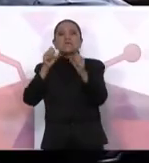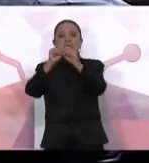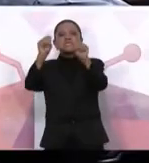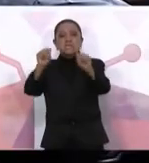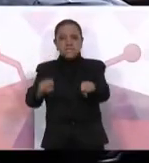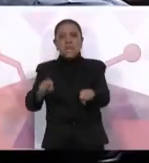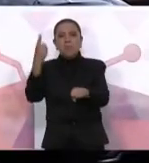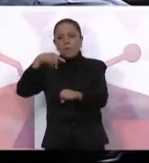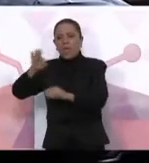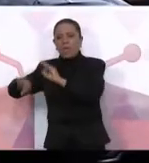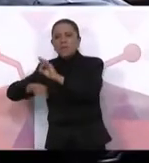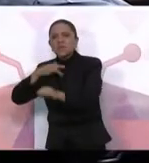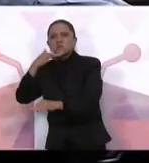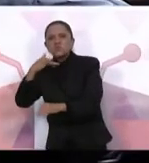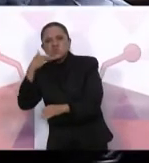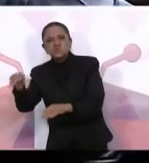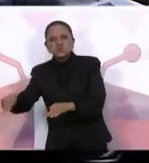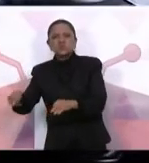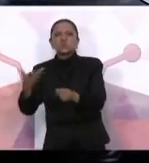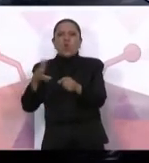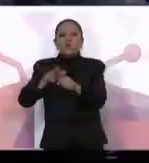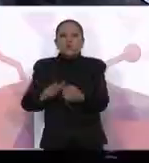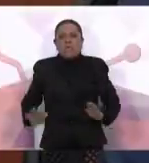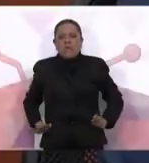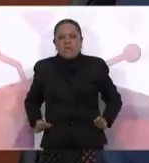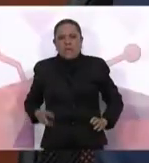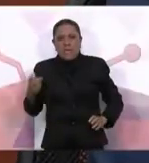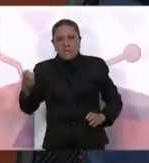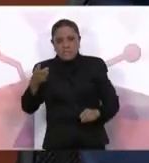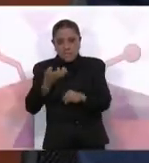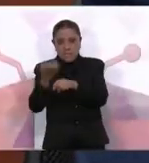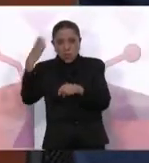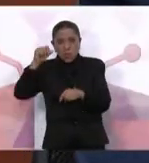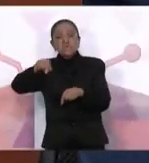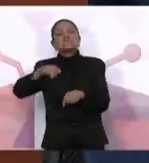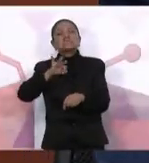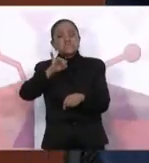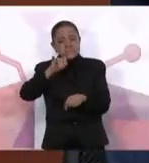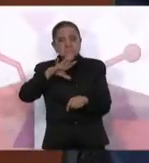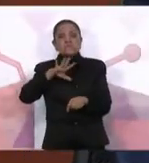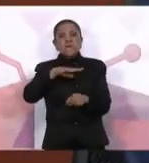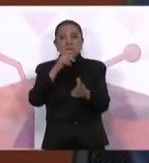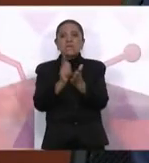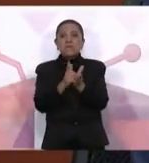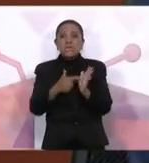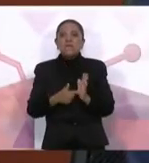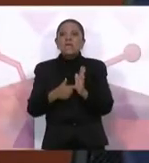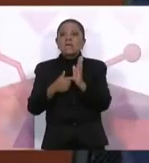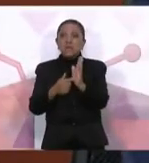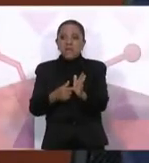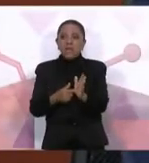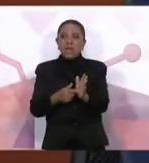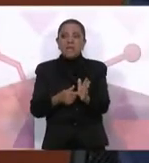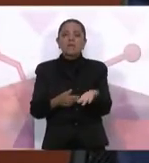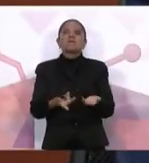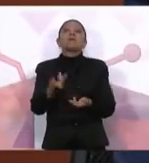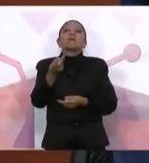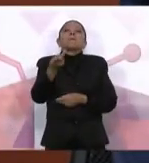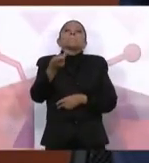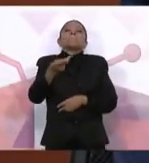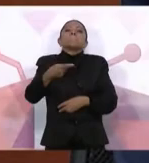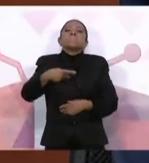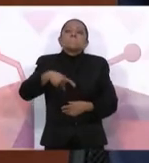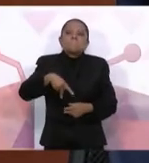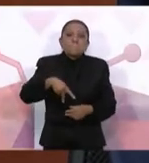de estas características en el estado de morelos y esto viene desde antes de esta administración hay que reconocer que se creó esta ley